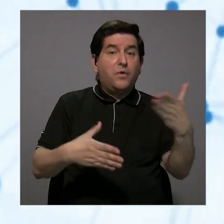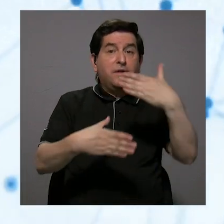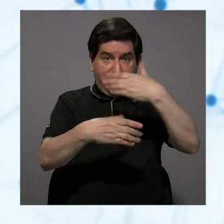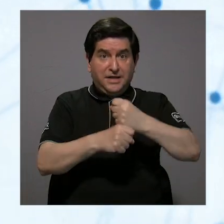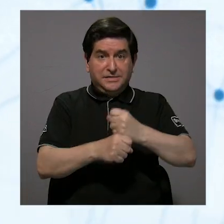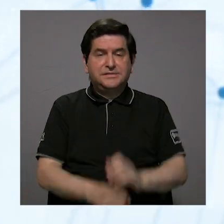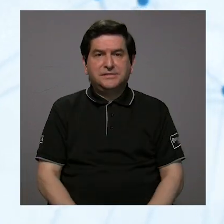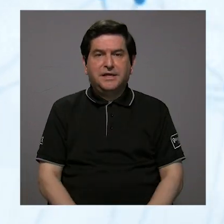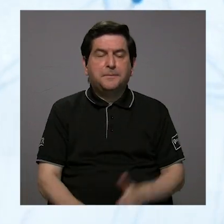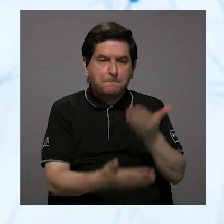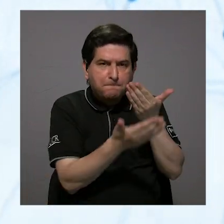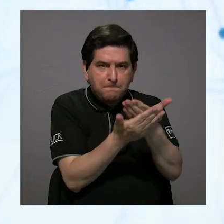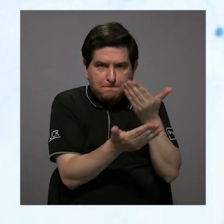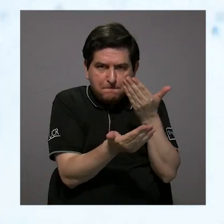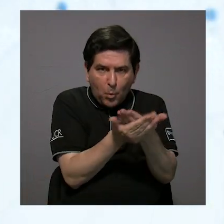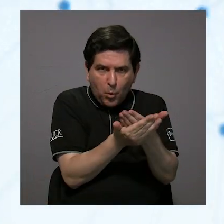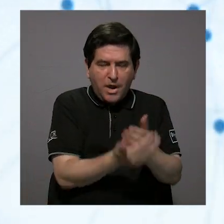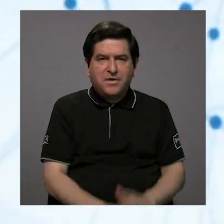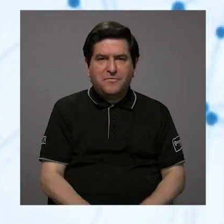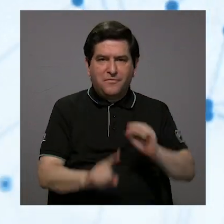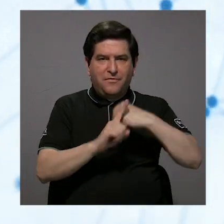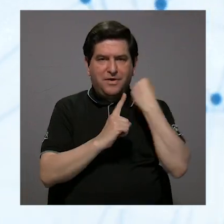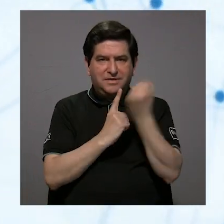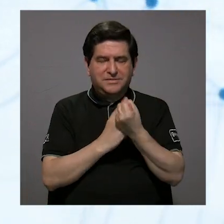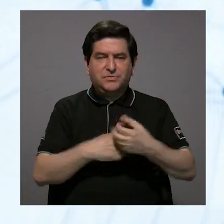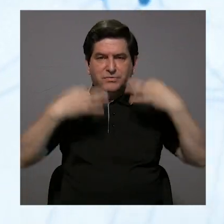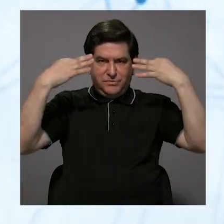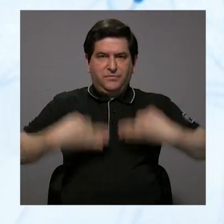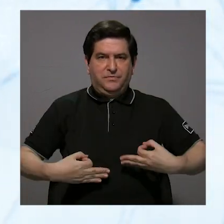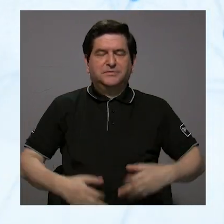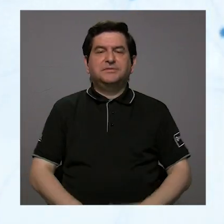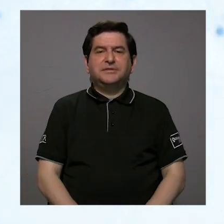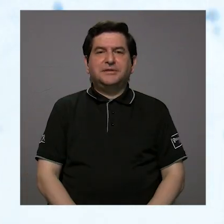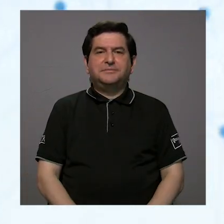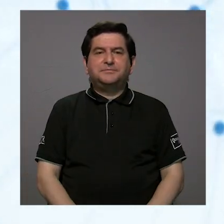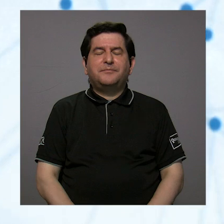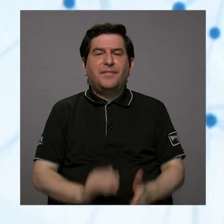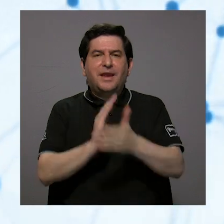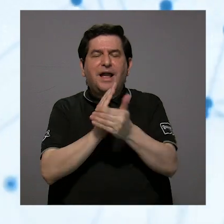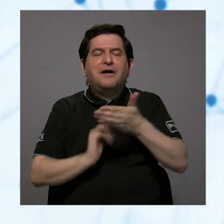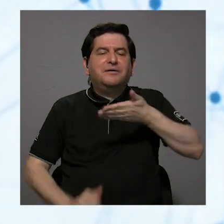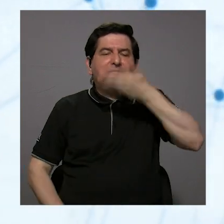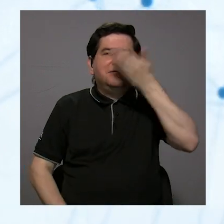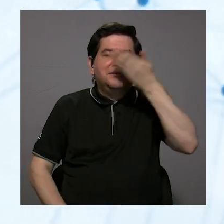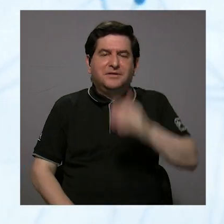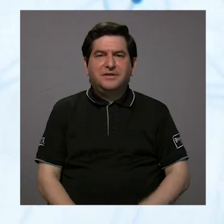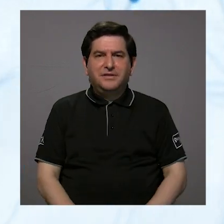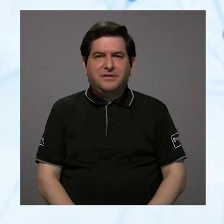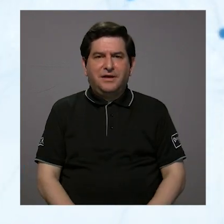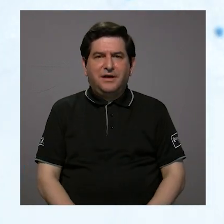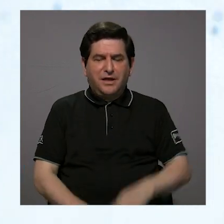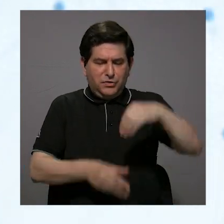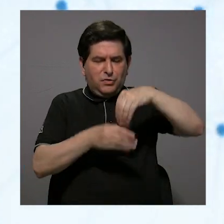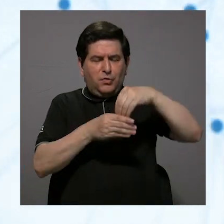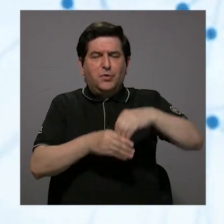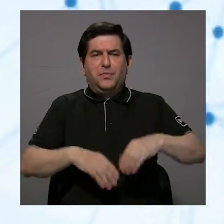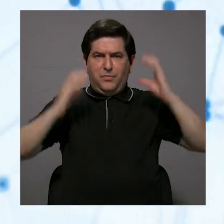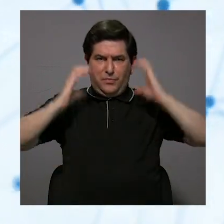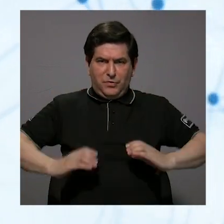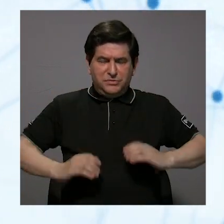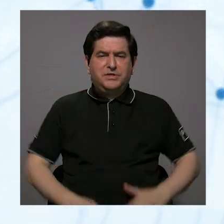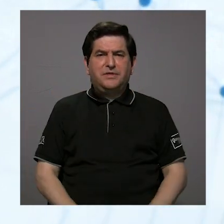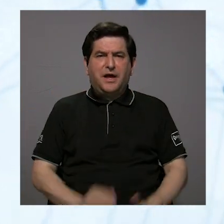cosas que hacemos es hacer pruebas de la condición física, por ejemplo, capacidad aeróbica, composición